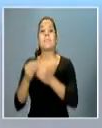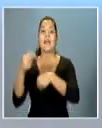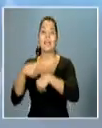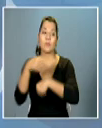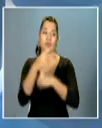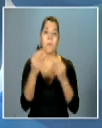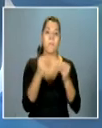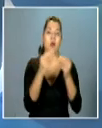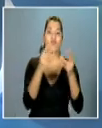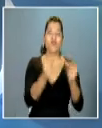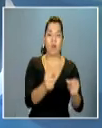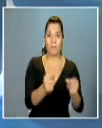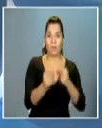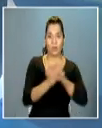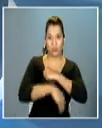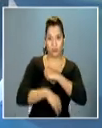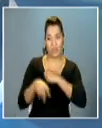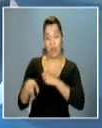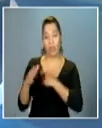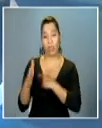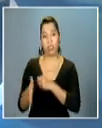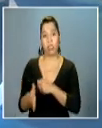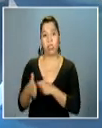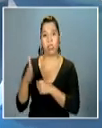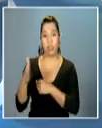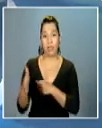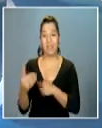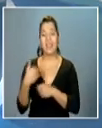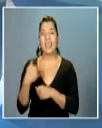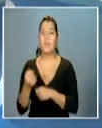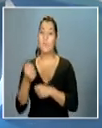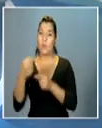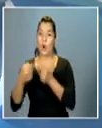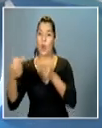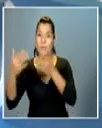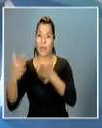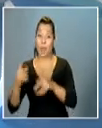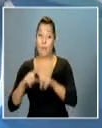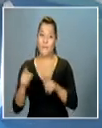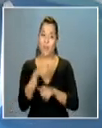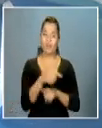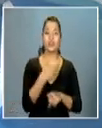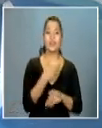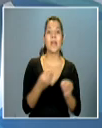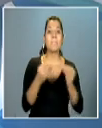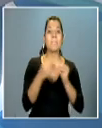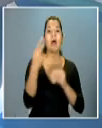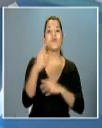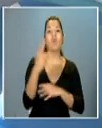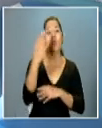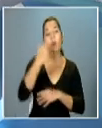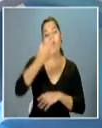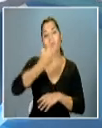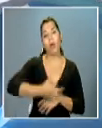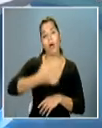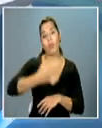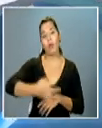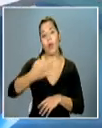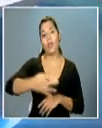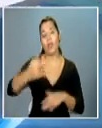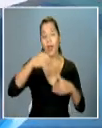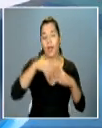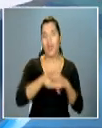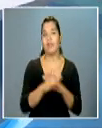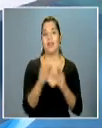tiene casos menos enemigos, por así decirlo. Pero los fiscales de flagrancia están precisamente en más riesgo porque todos los días le entran lo que pasó en el día más